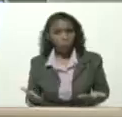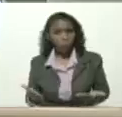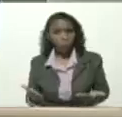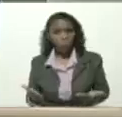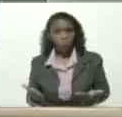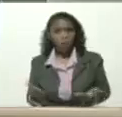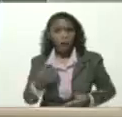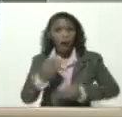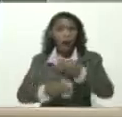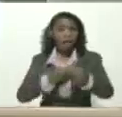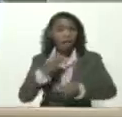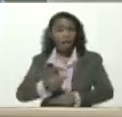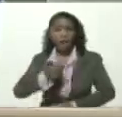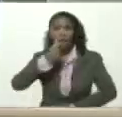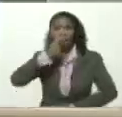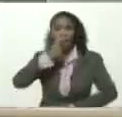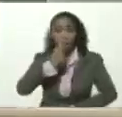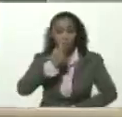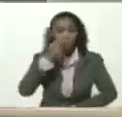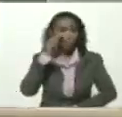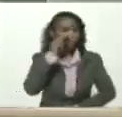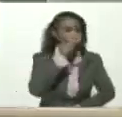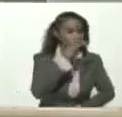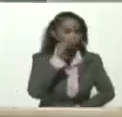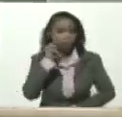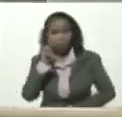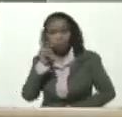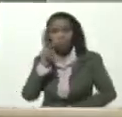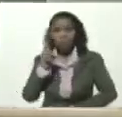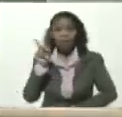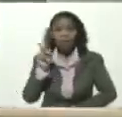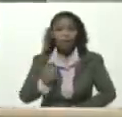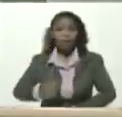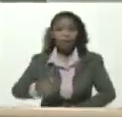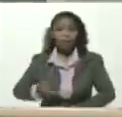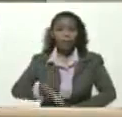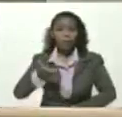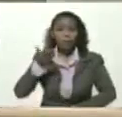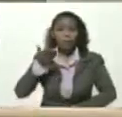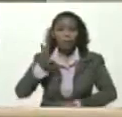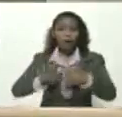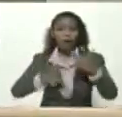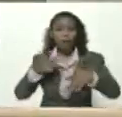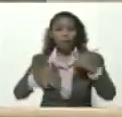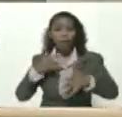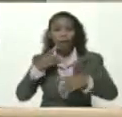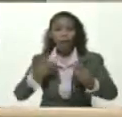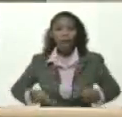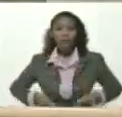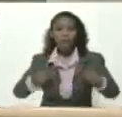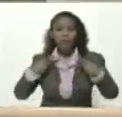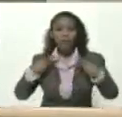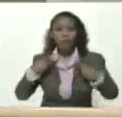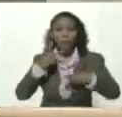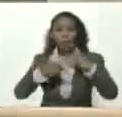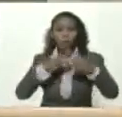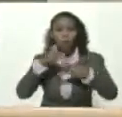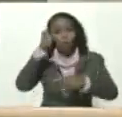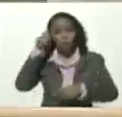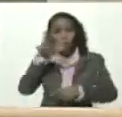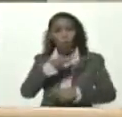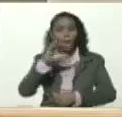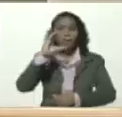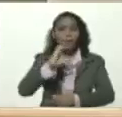ser el árbitro de esta importante actividad de la vida política de los pueblos. Es el